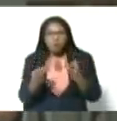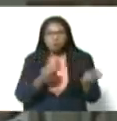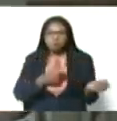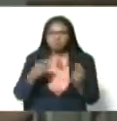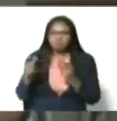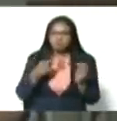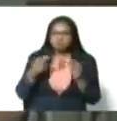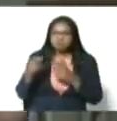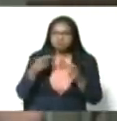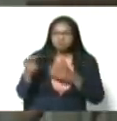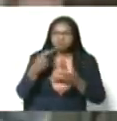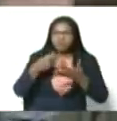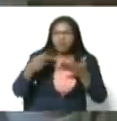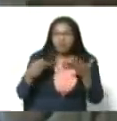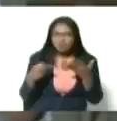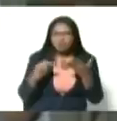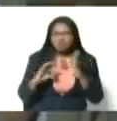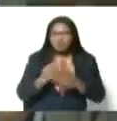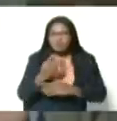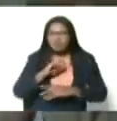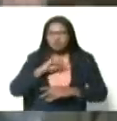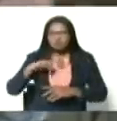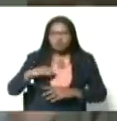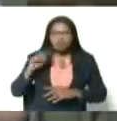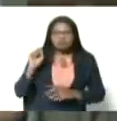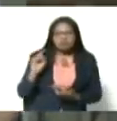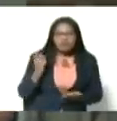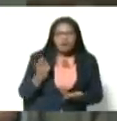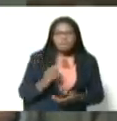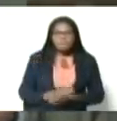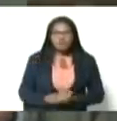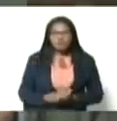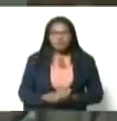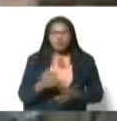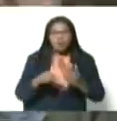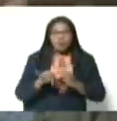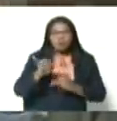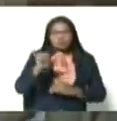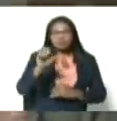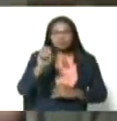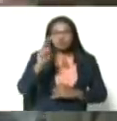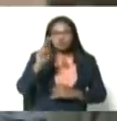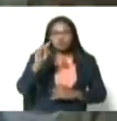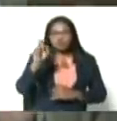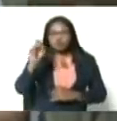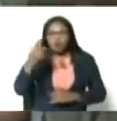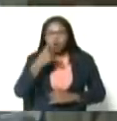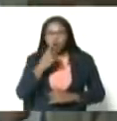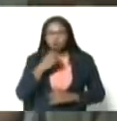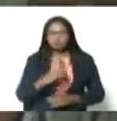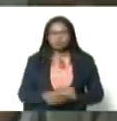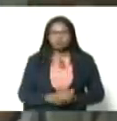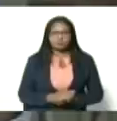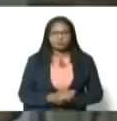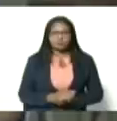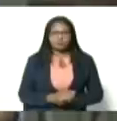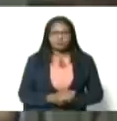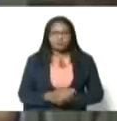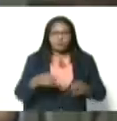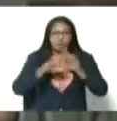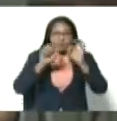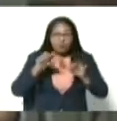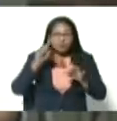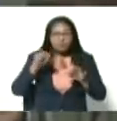de piezas fundamentales, donde está incorporado Planta Yutón de Venezuela, donde está incorporado Corpologística, la Corporación de